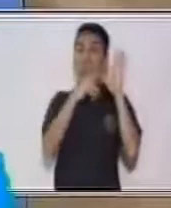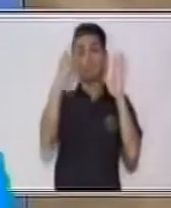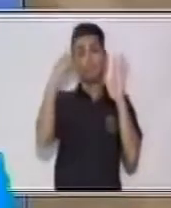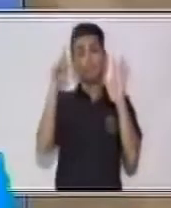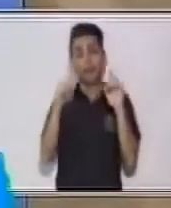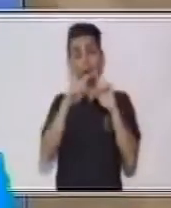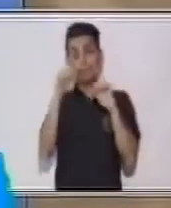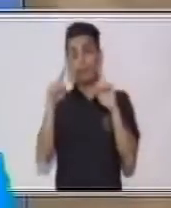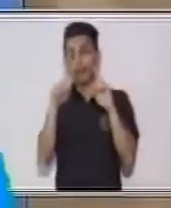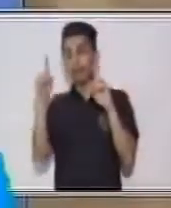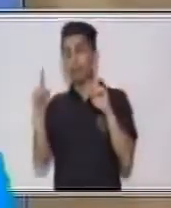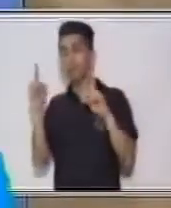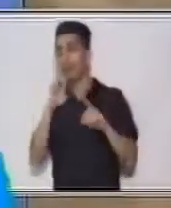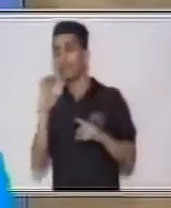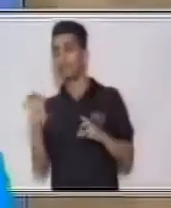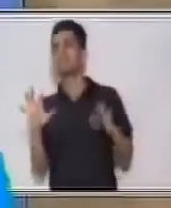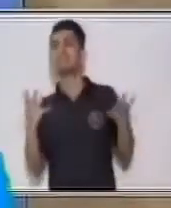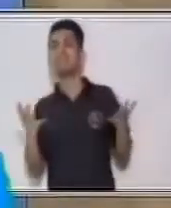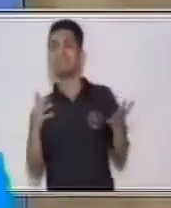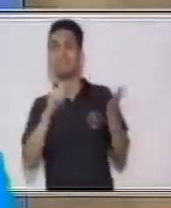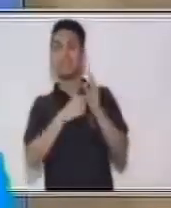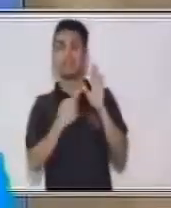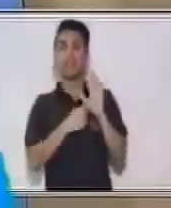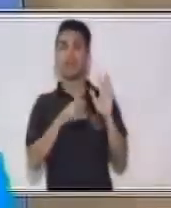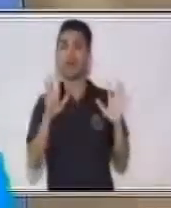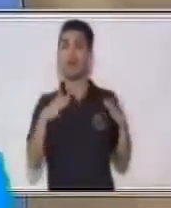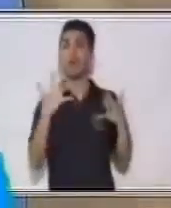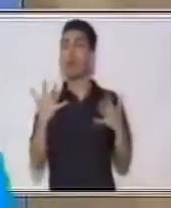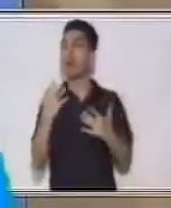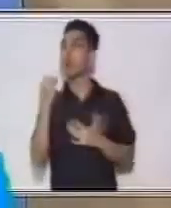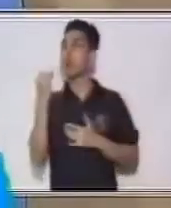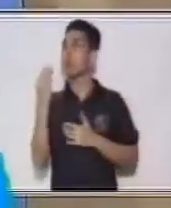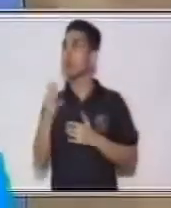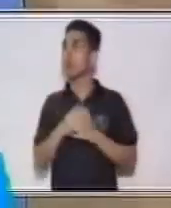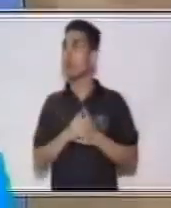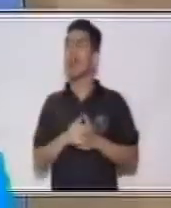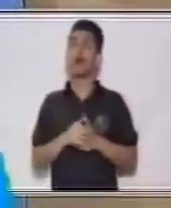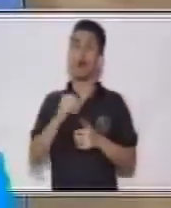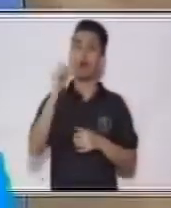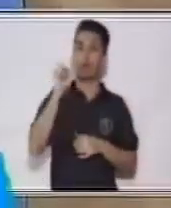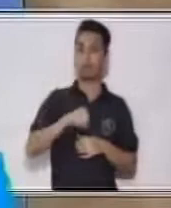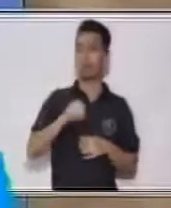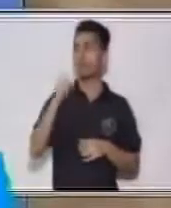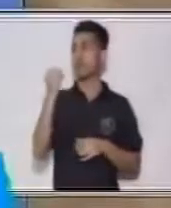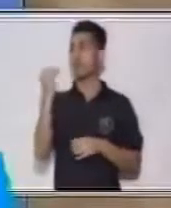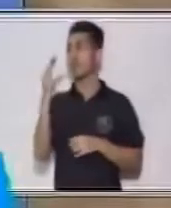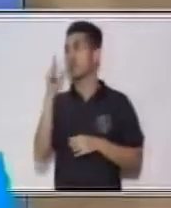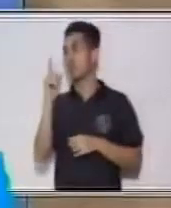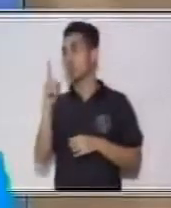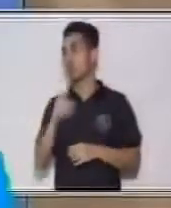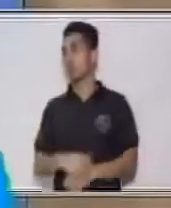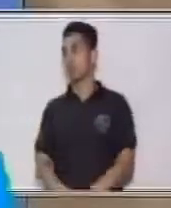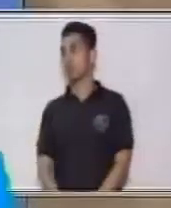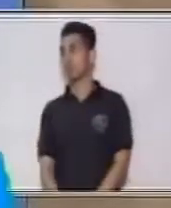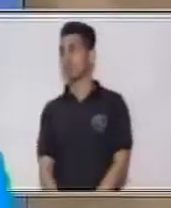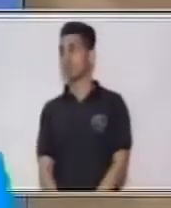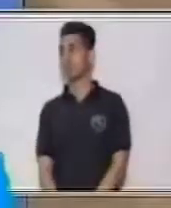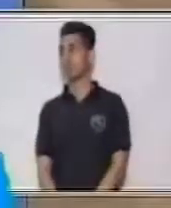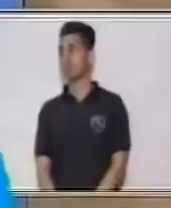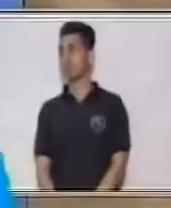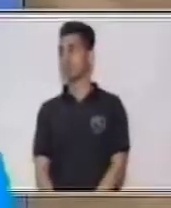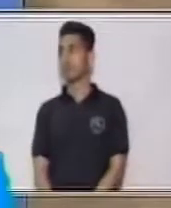número que se utilizó para sumar es el uno dice el siguiente